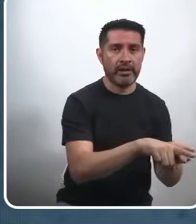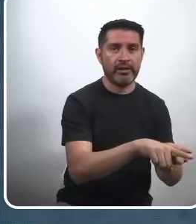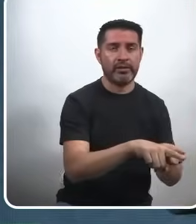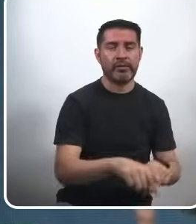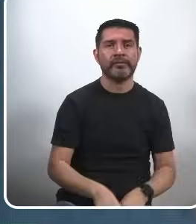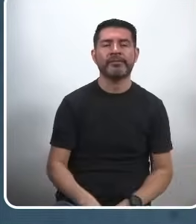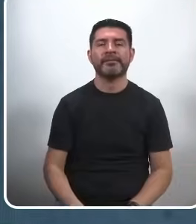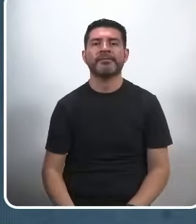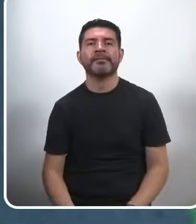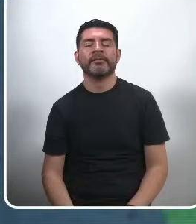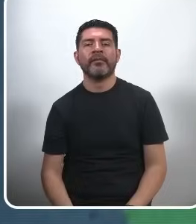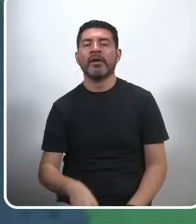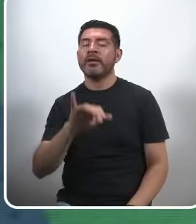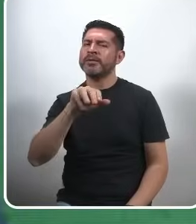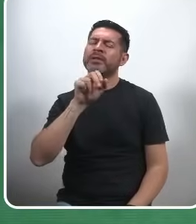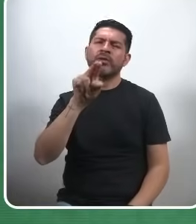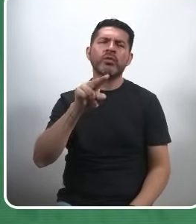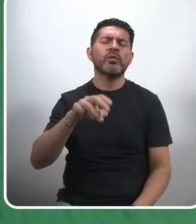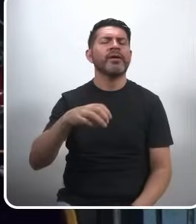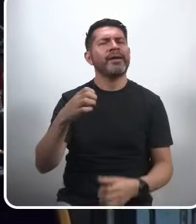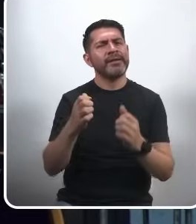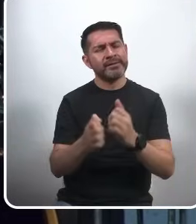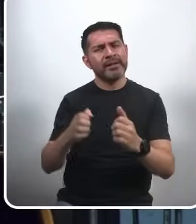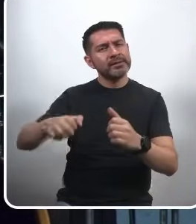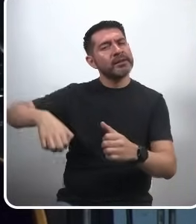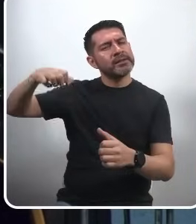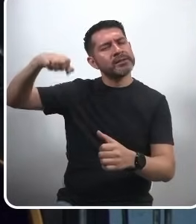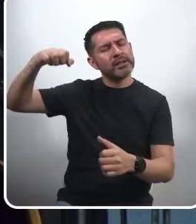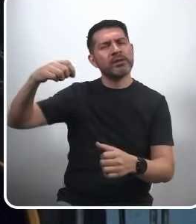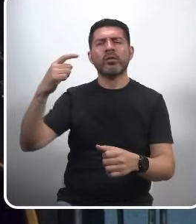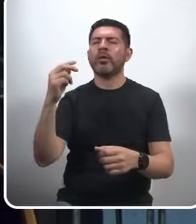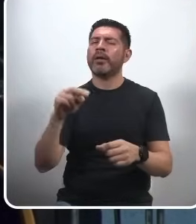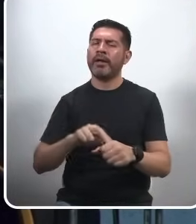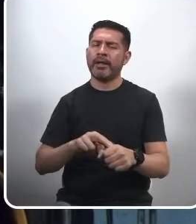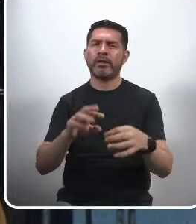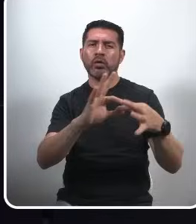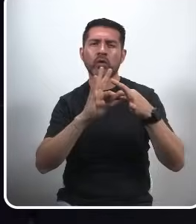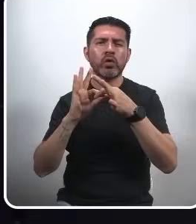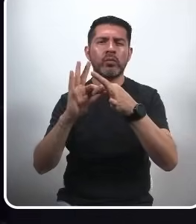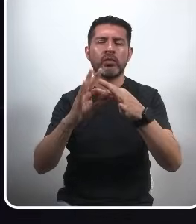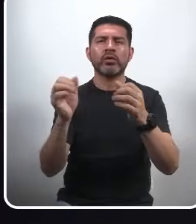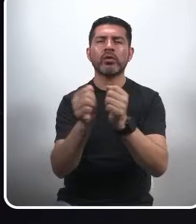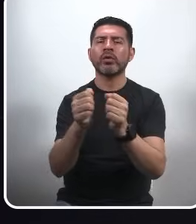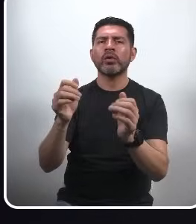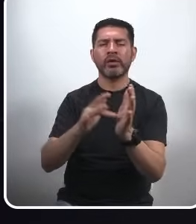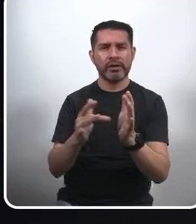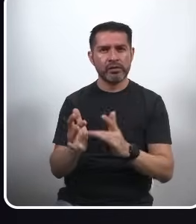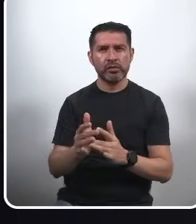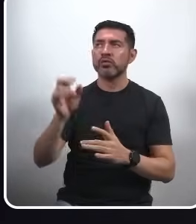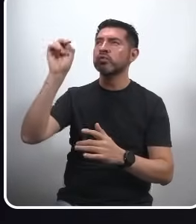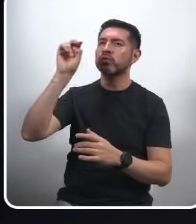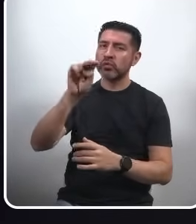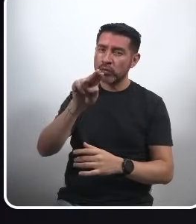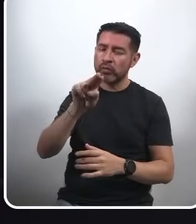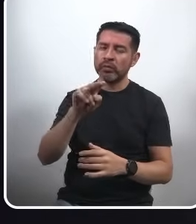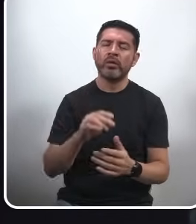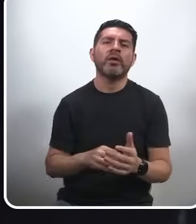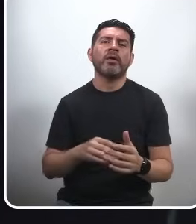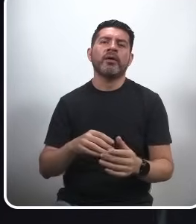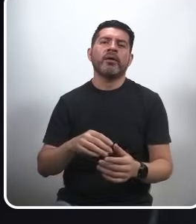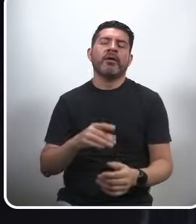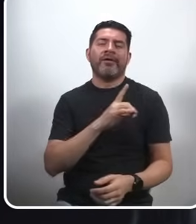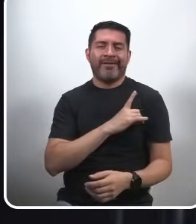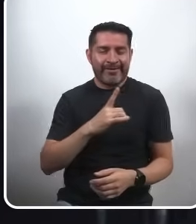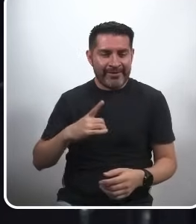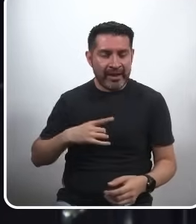En otras palabras, si estás creciendo en armonía con Jesús, vas a crecer en armonía con las personas.